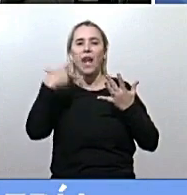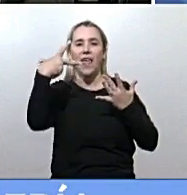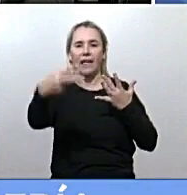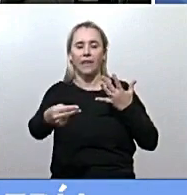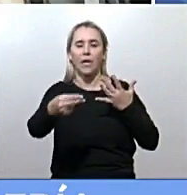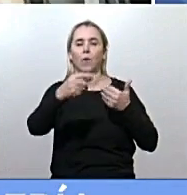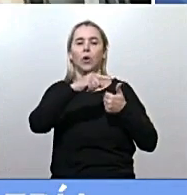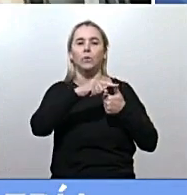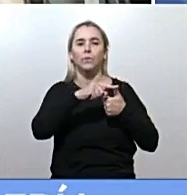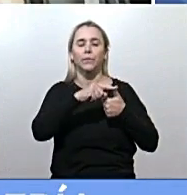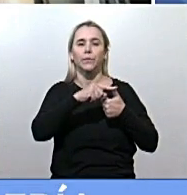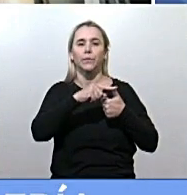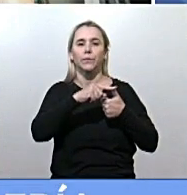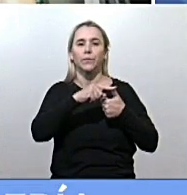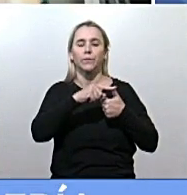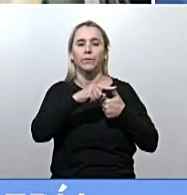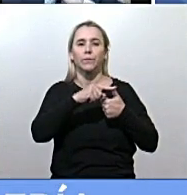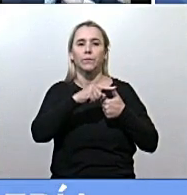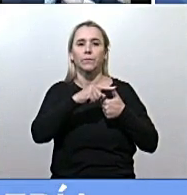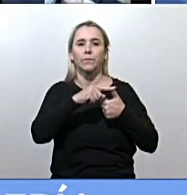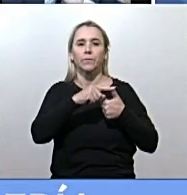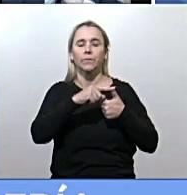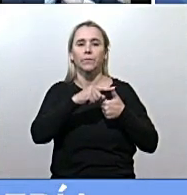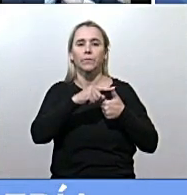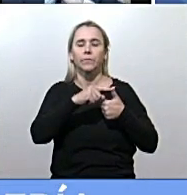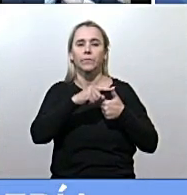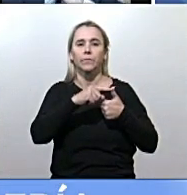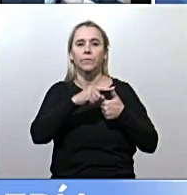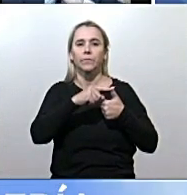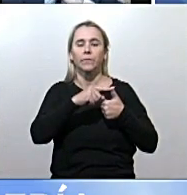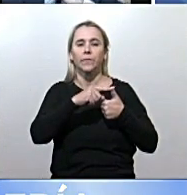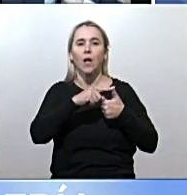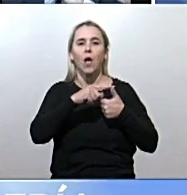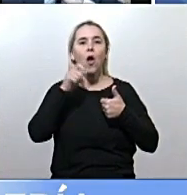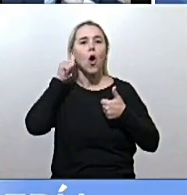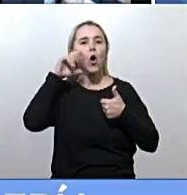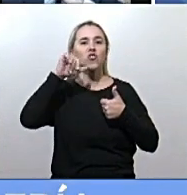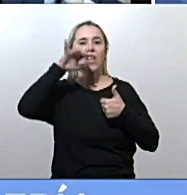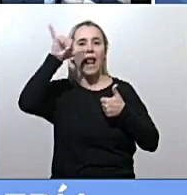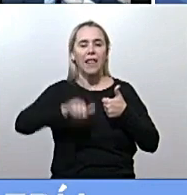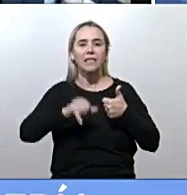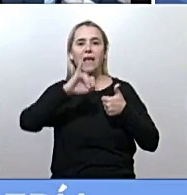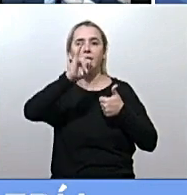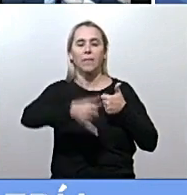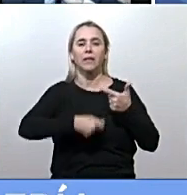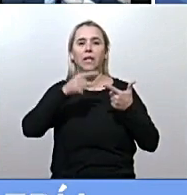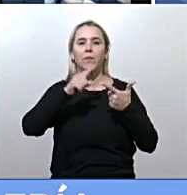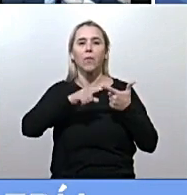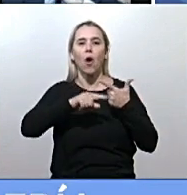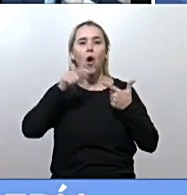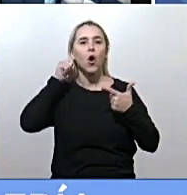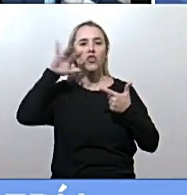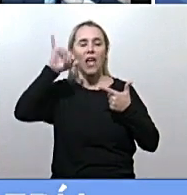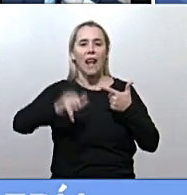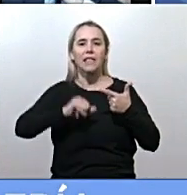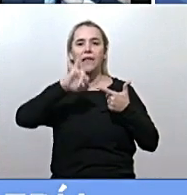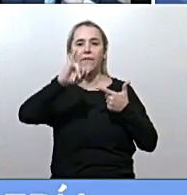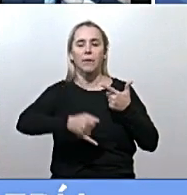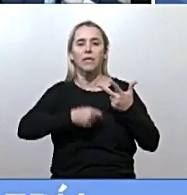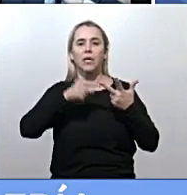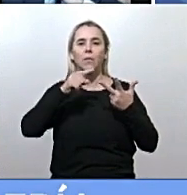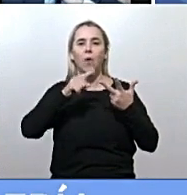Negativo, señor secretario. Negativo. Gracias, senadora. Senadora María Teresa González, afirmativo. Senadora Nancy González,